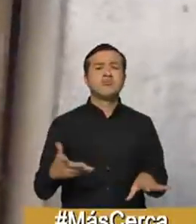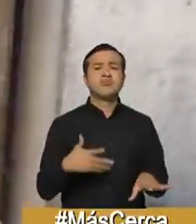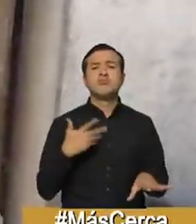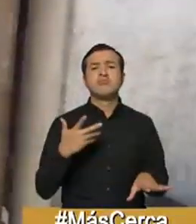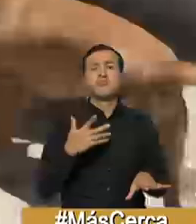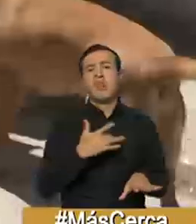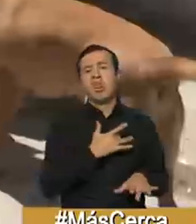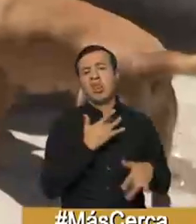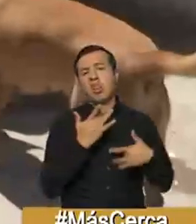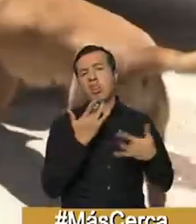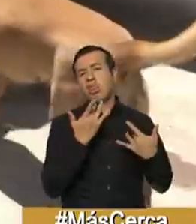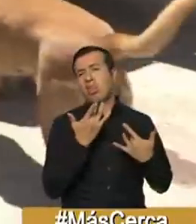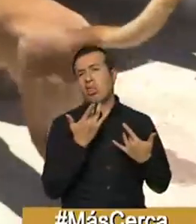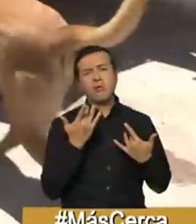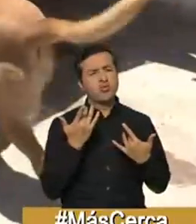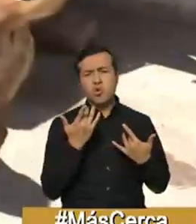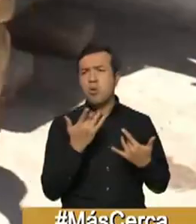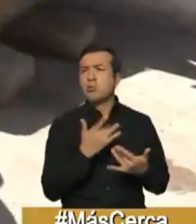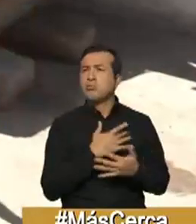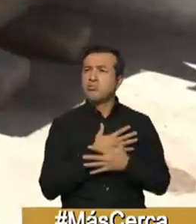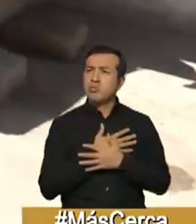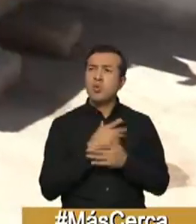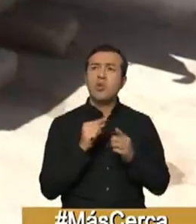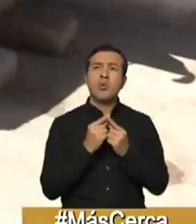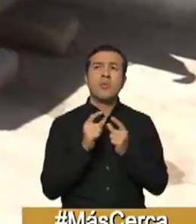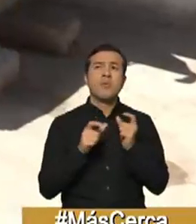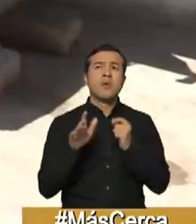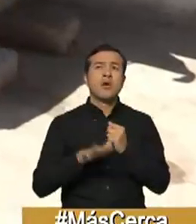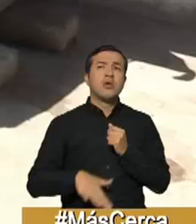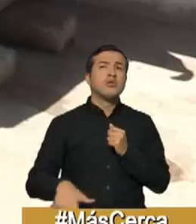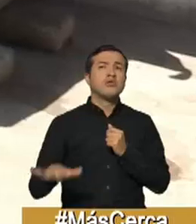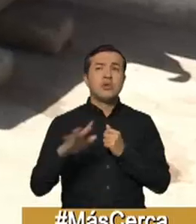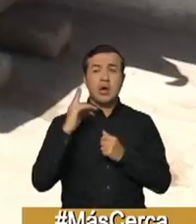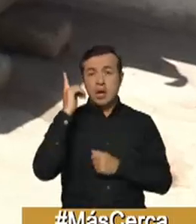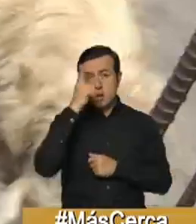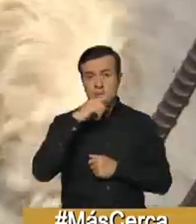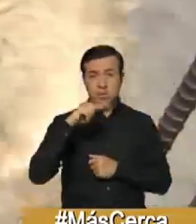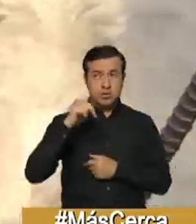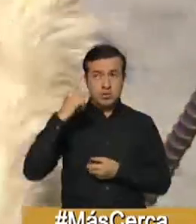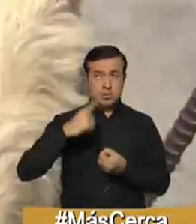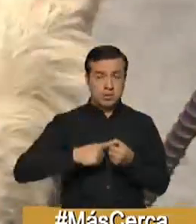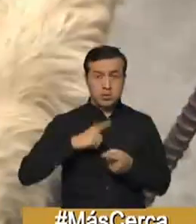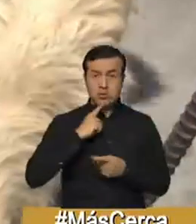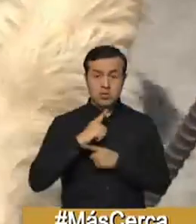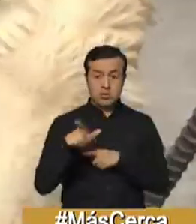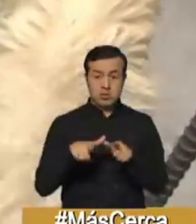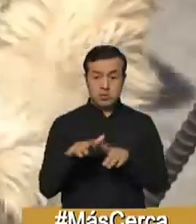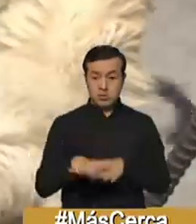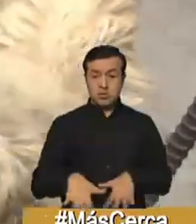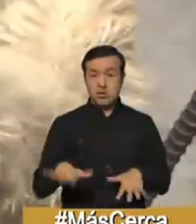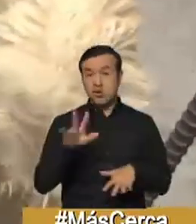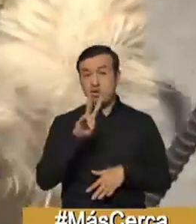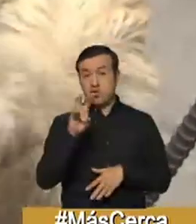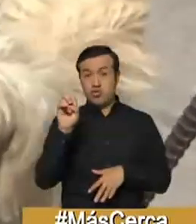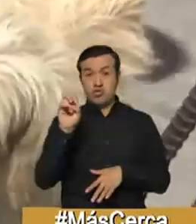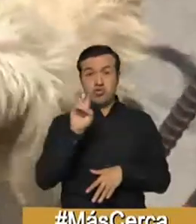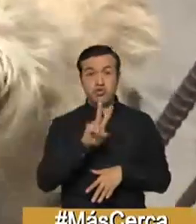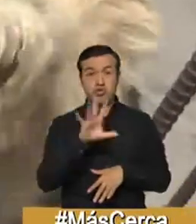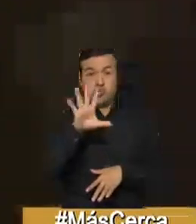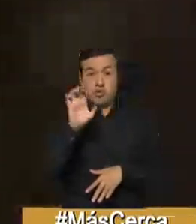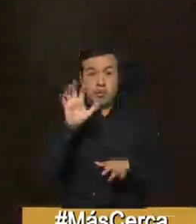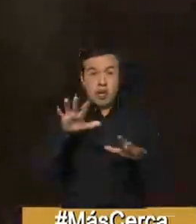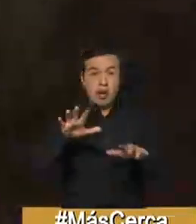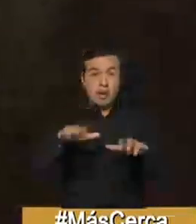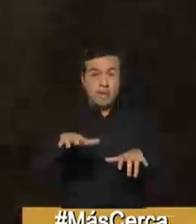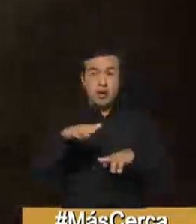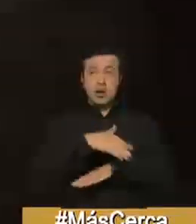ser indolente. Este es el lema de un grupo de vecinos de Carapungo en el norte de Quito. En la zona hay cerca de 250 canes